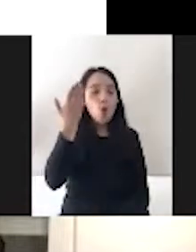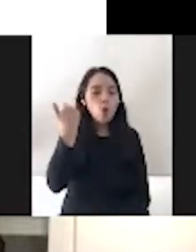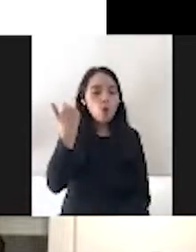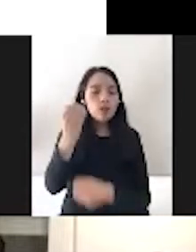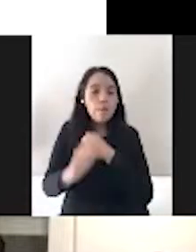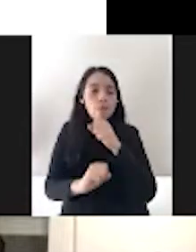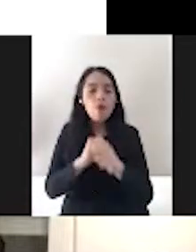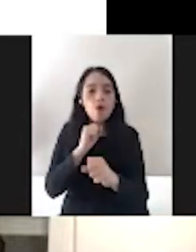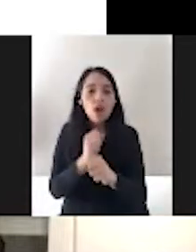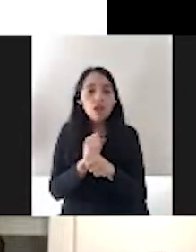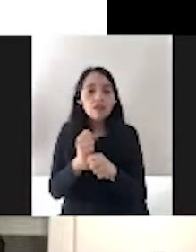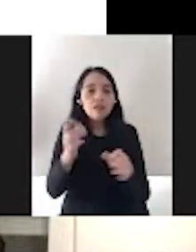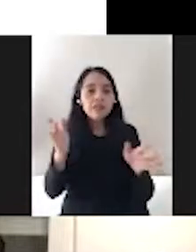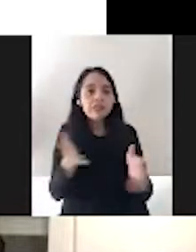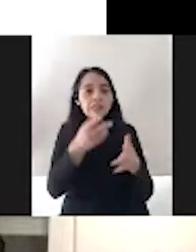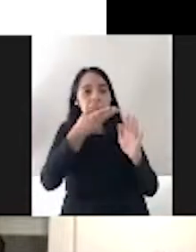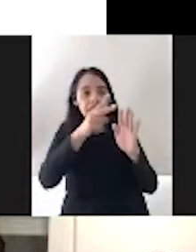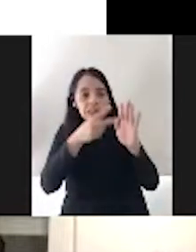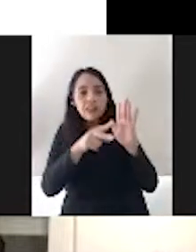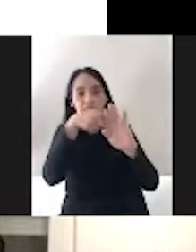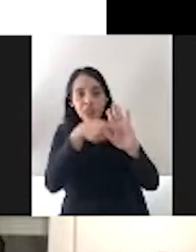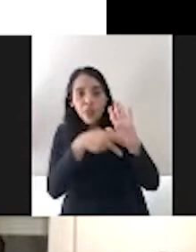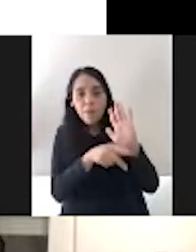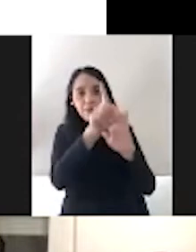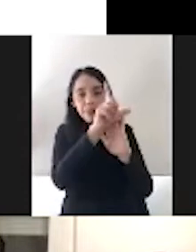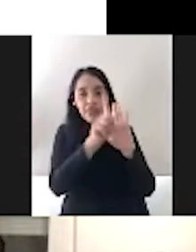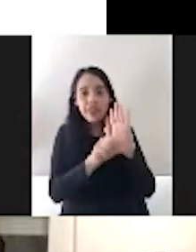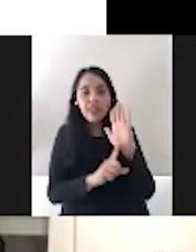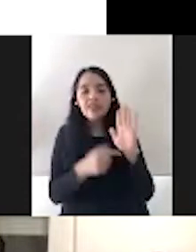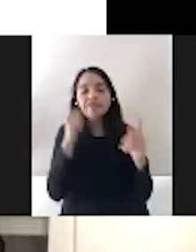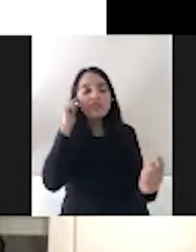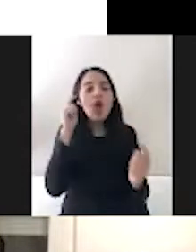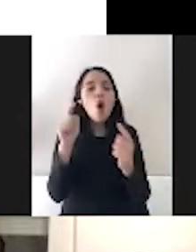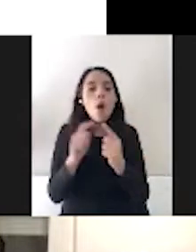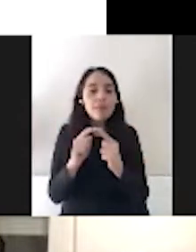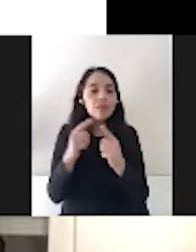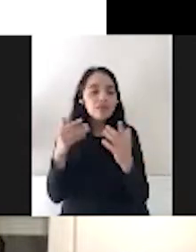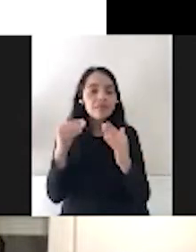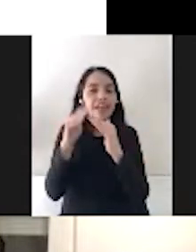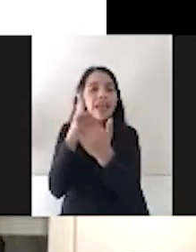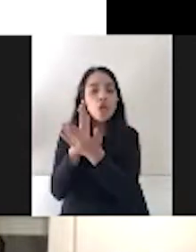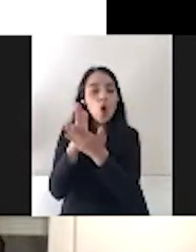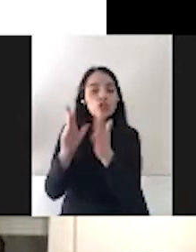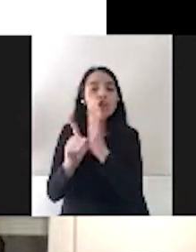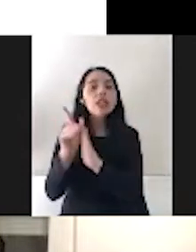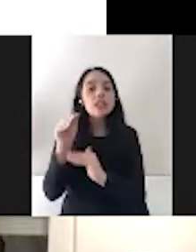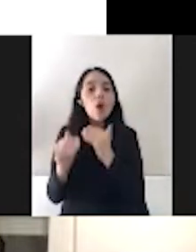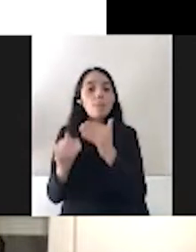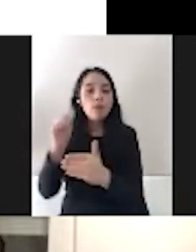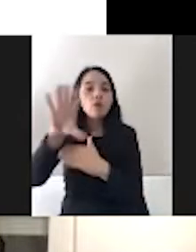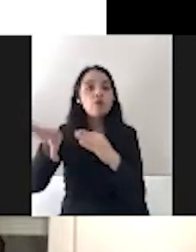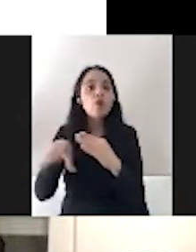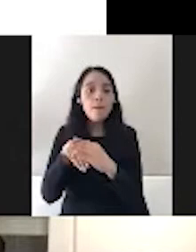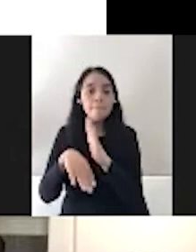de leyes normativas con el objetivo de que las escuelas desarrollen procesos educativos más inclusivos.